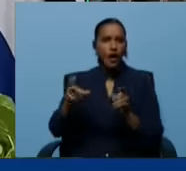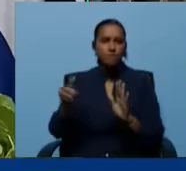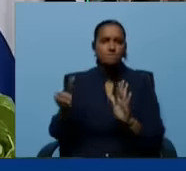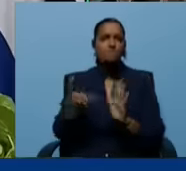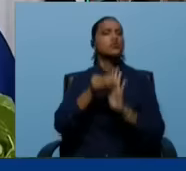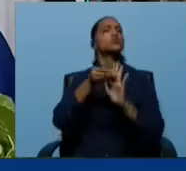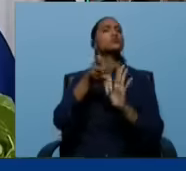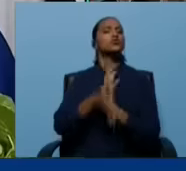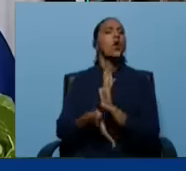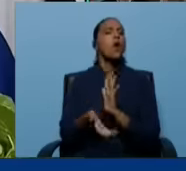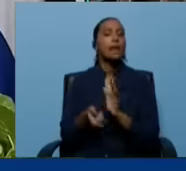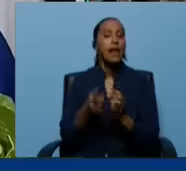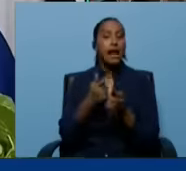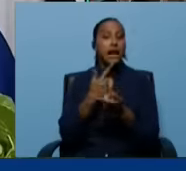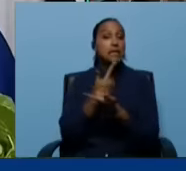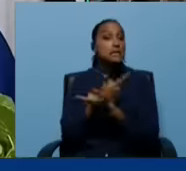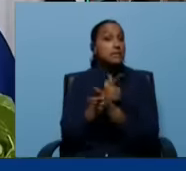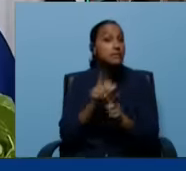Cuando se